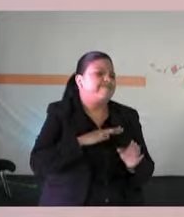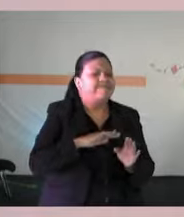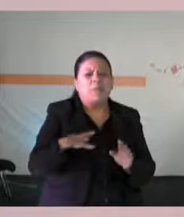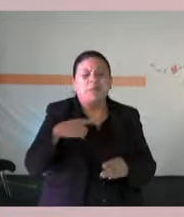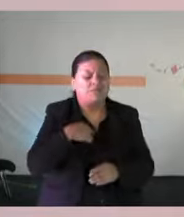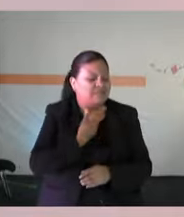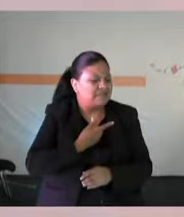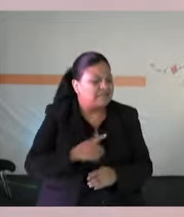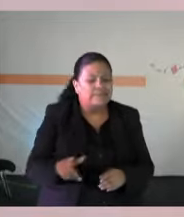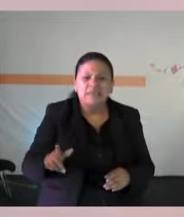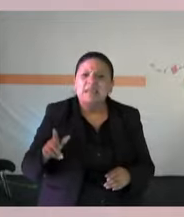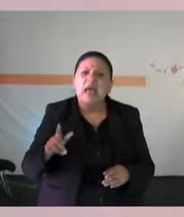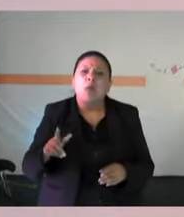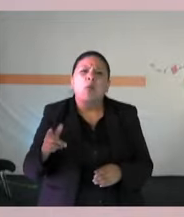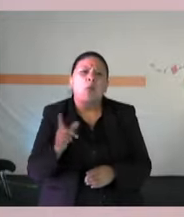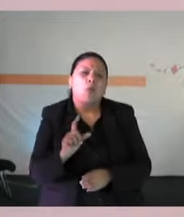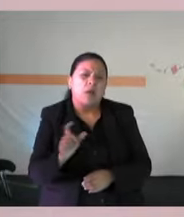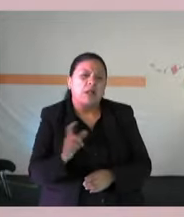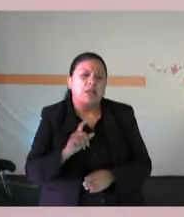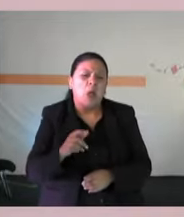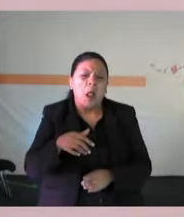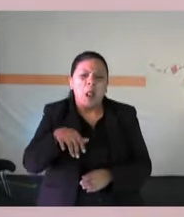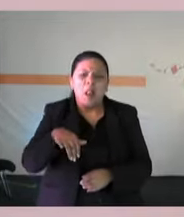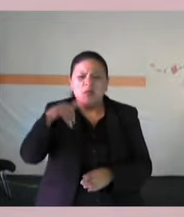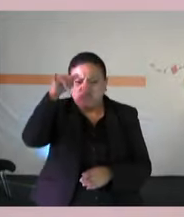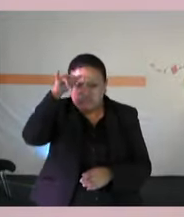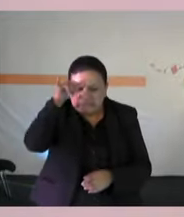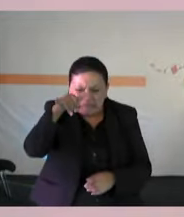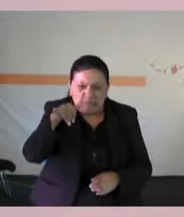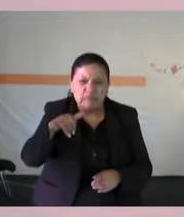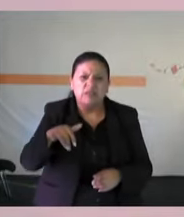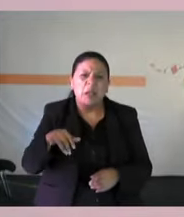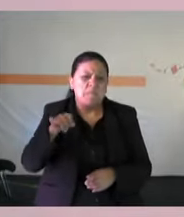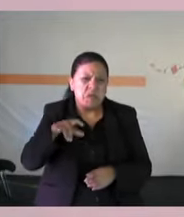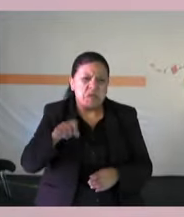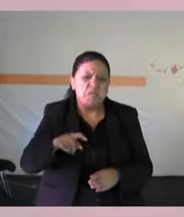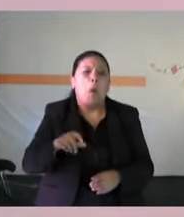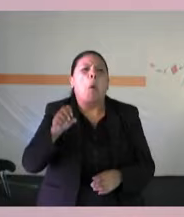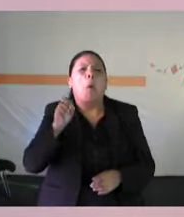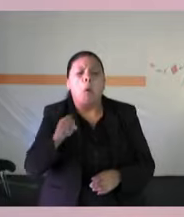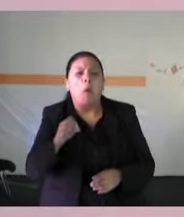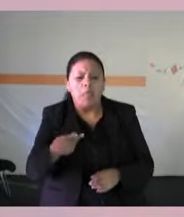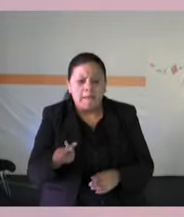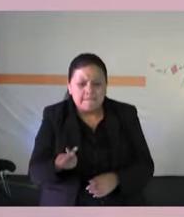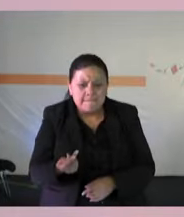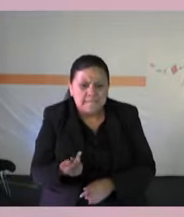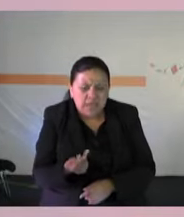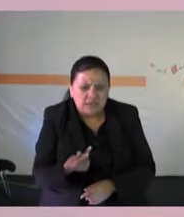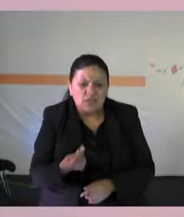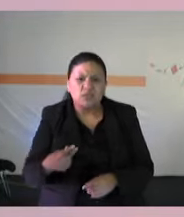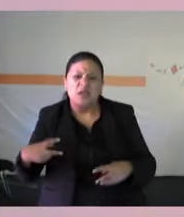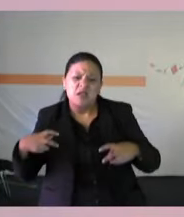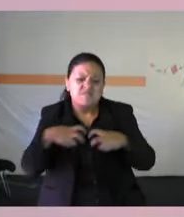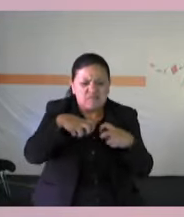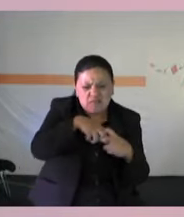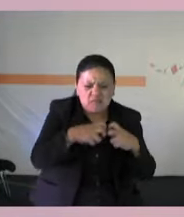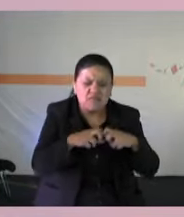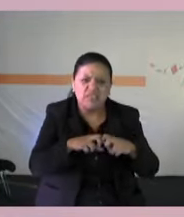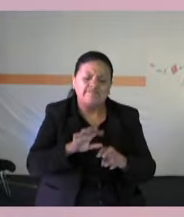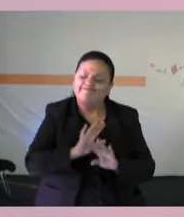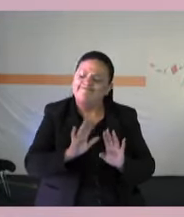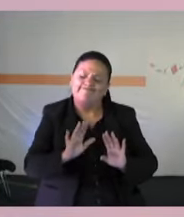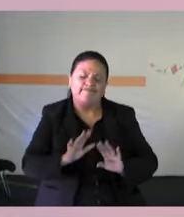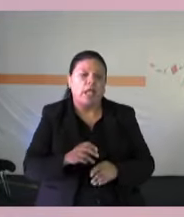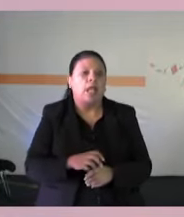perros, ni gallos, lo siento. No puedo ni fingir. Y entonces, el profesor había guardado las cabezas,